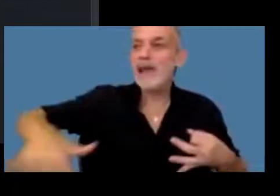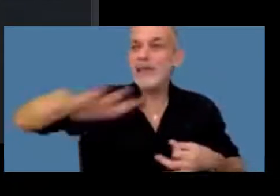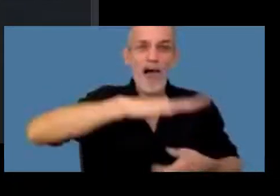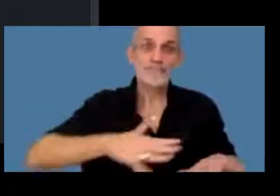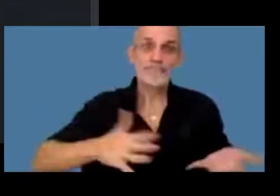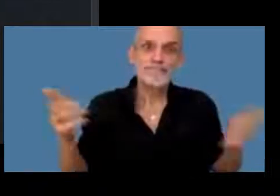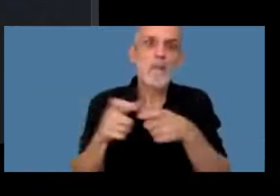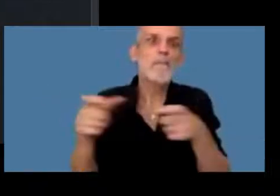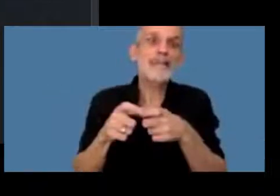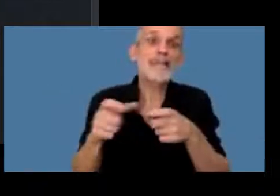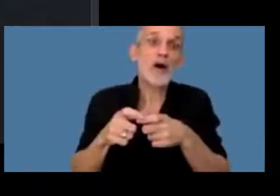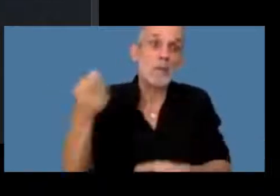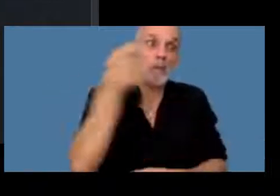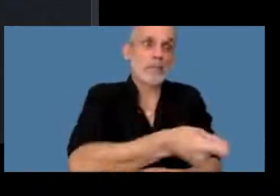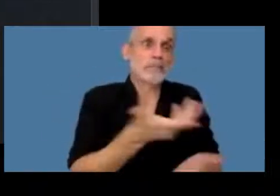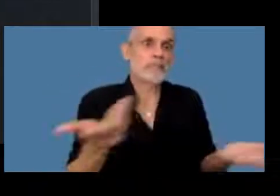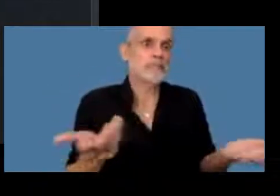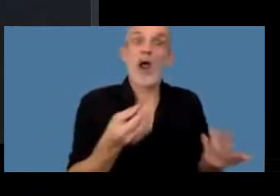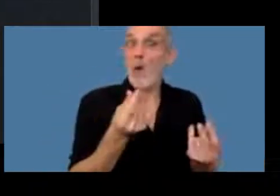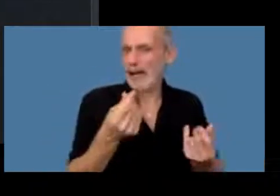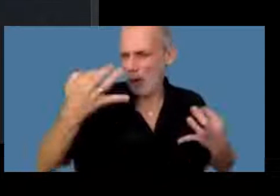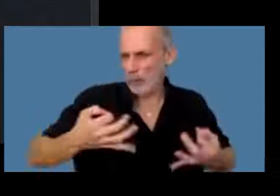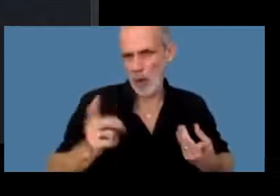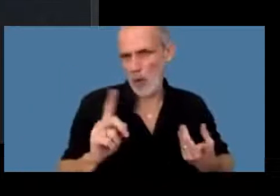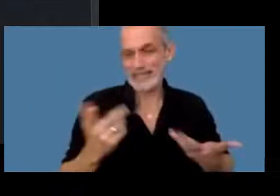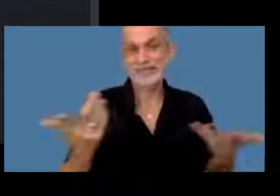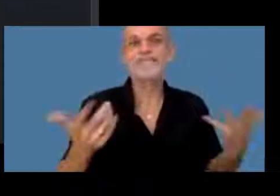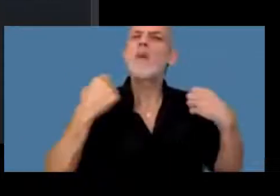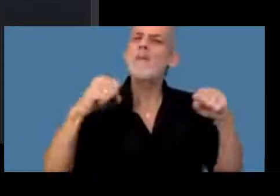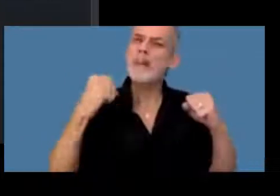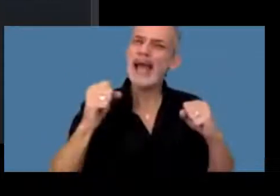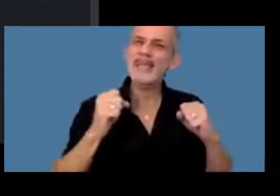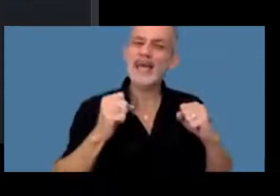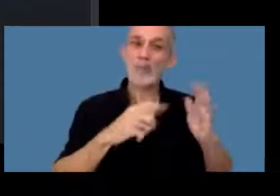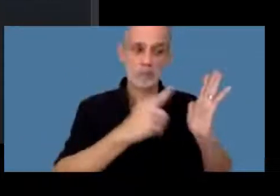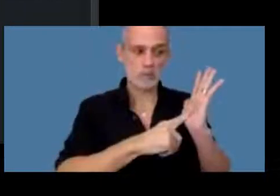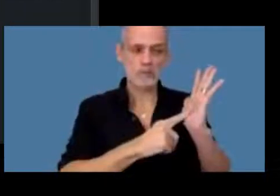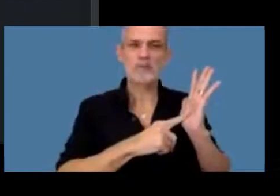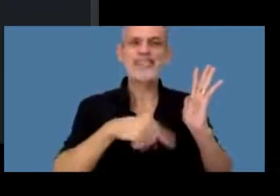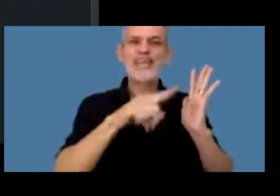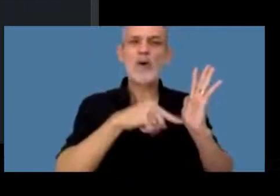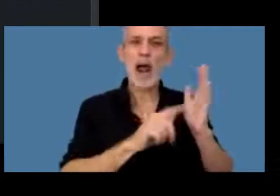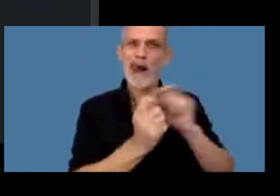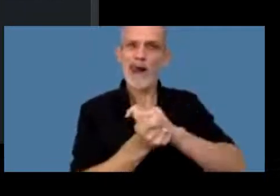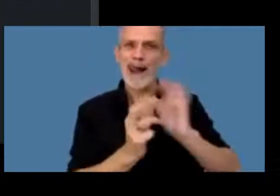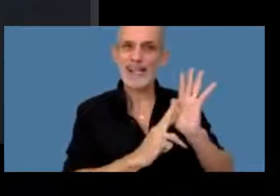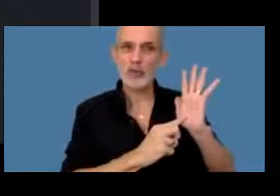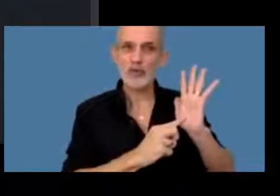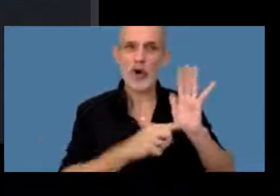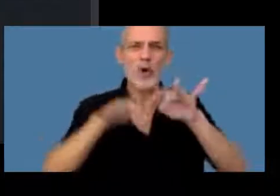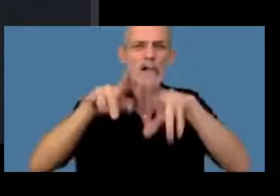una circular, y acá hablo yo un poco de las prácticas, ¿no? Una circular modificó la resolución,